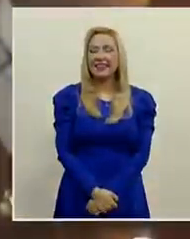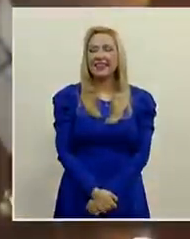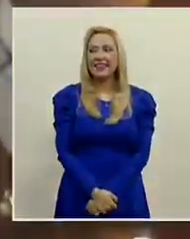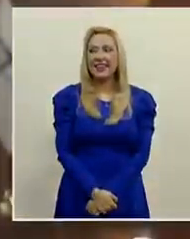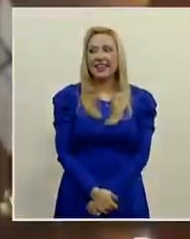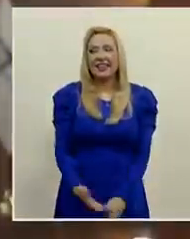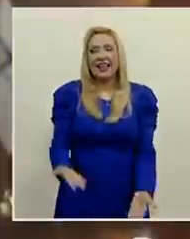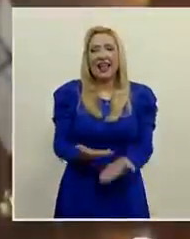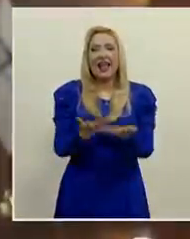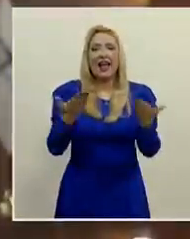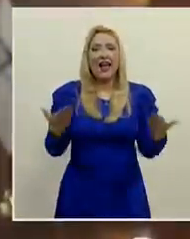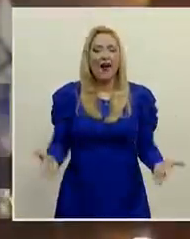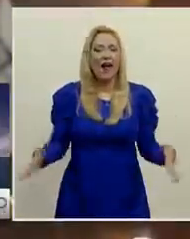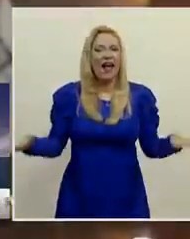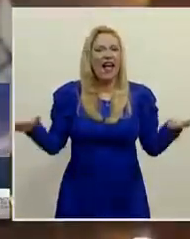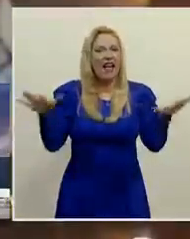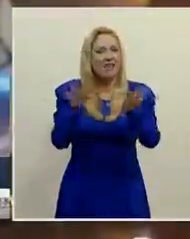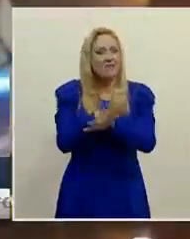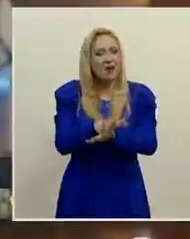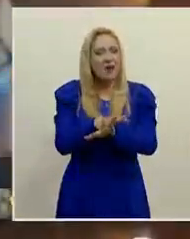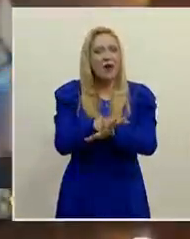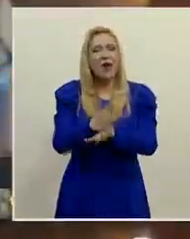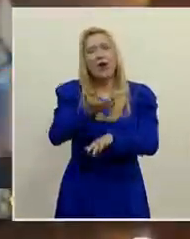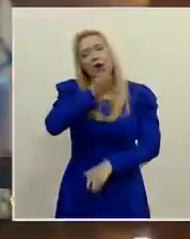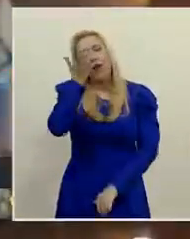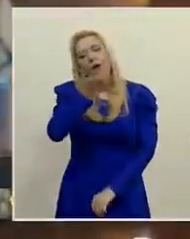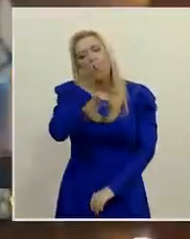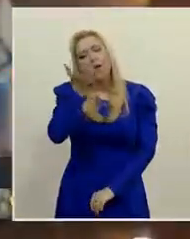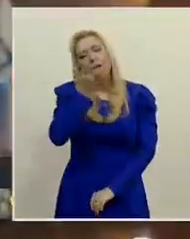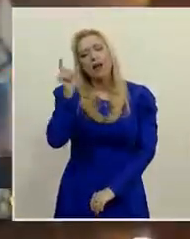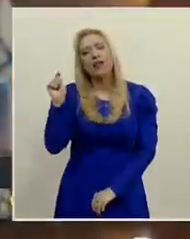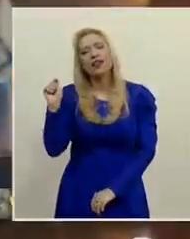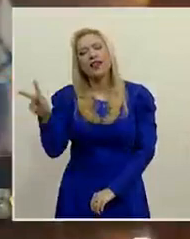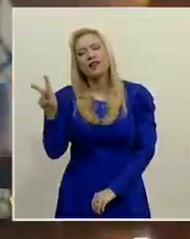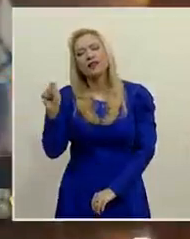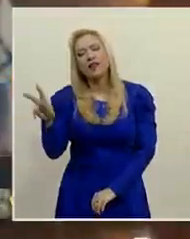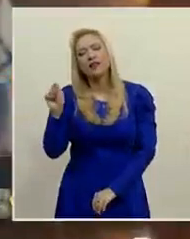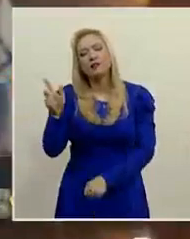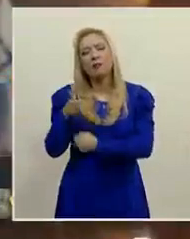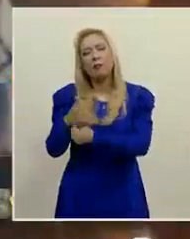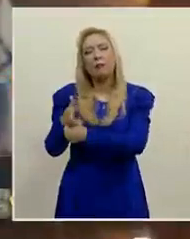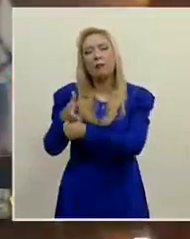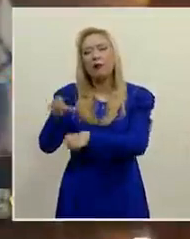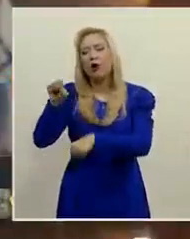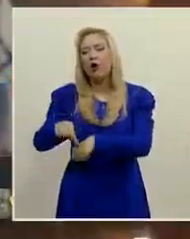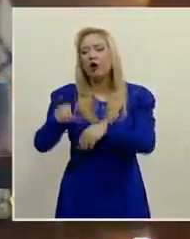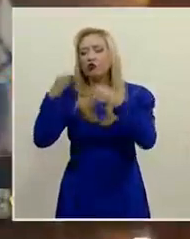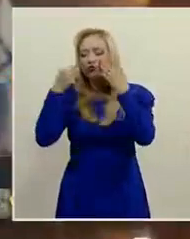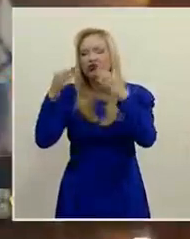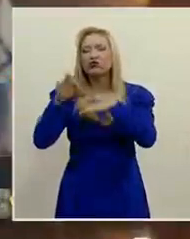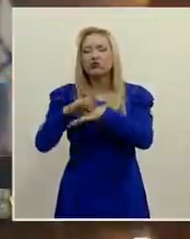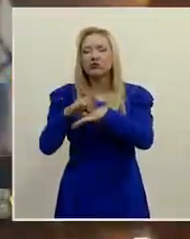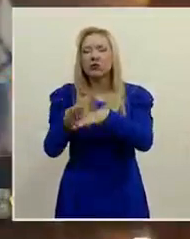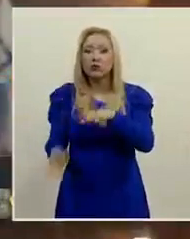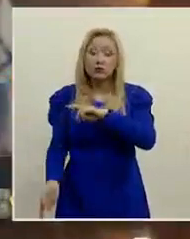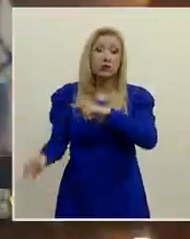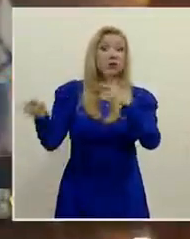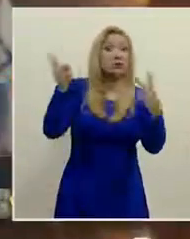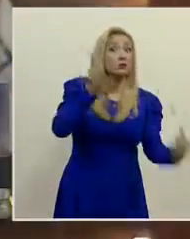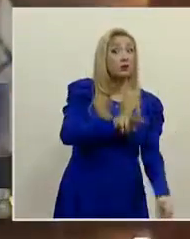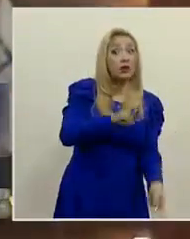Estamos en esta etapa de transición al famoso streaming. Entonces, los objetivos ahora nos